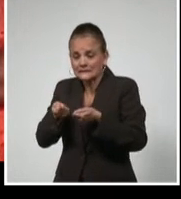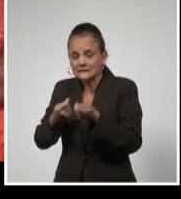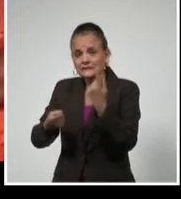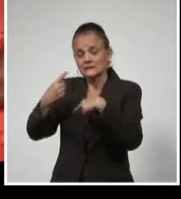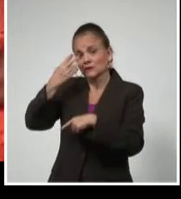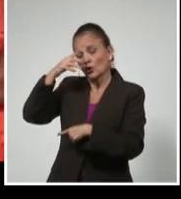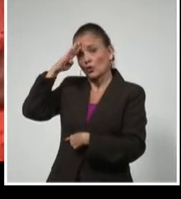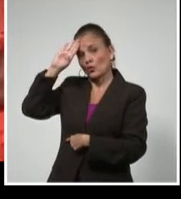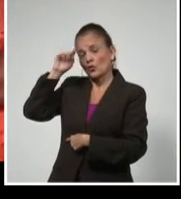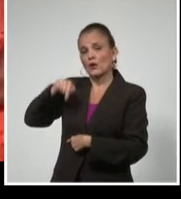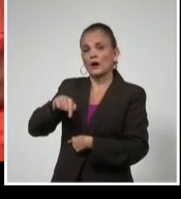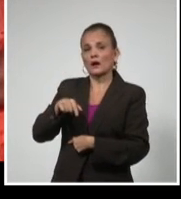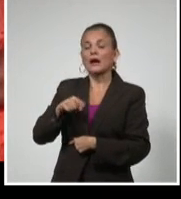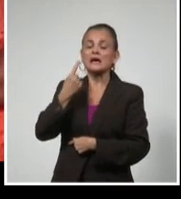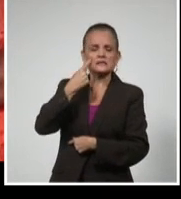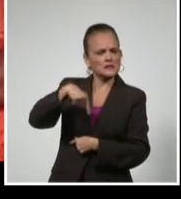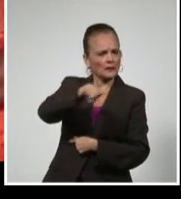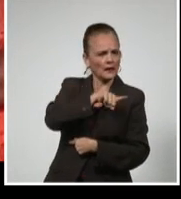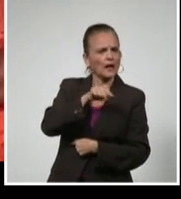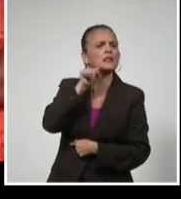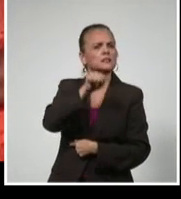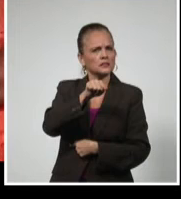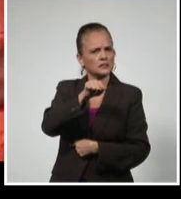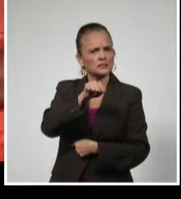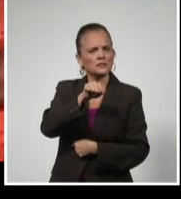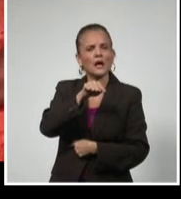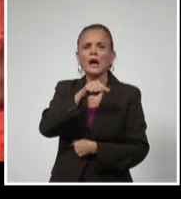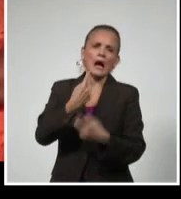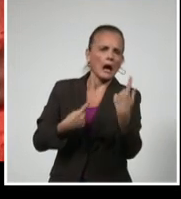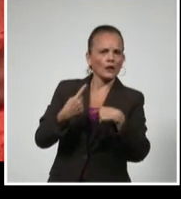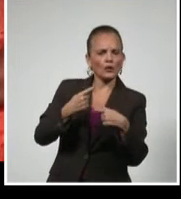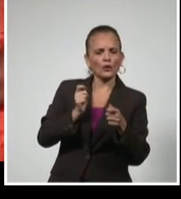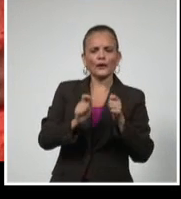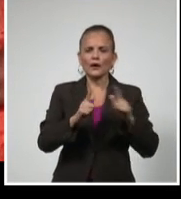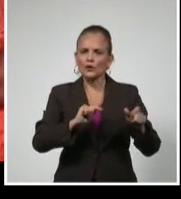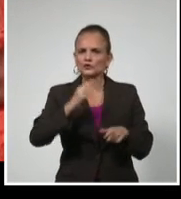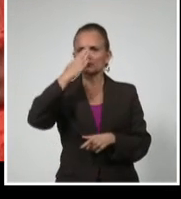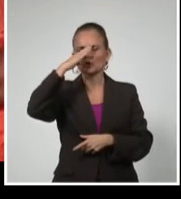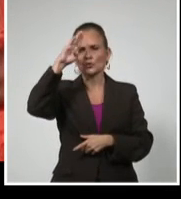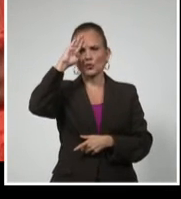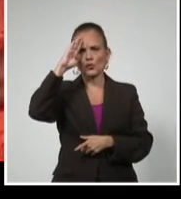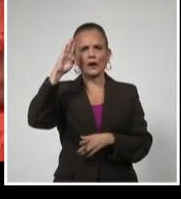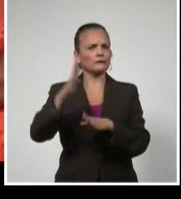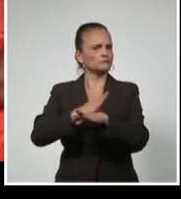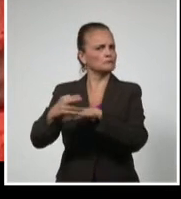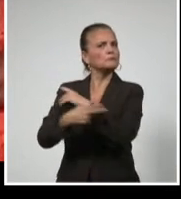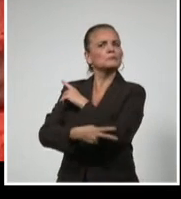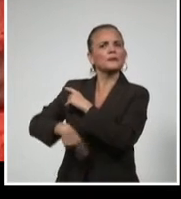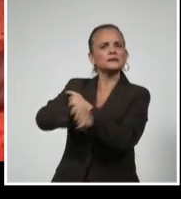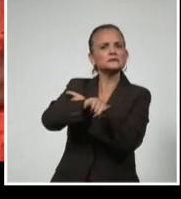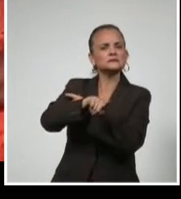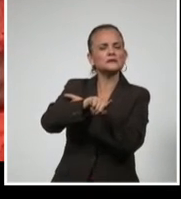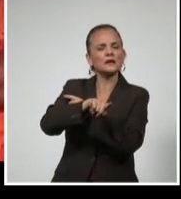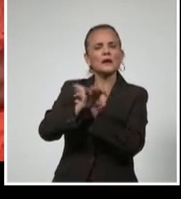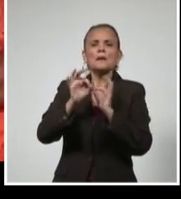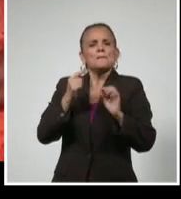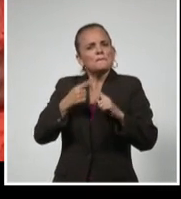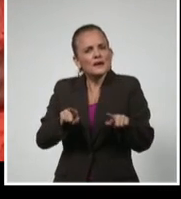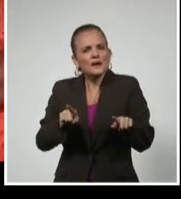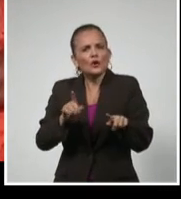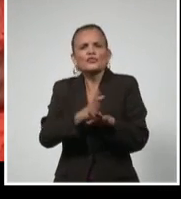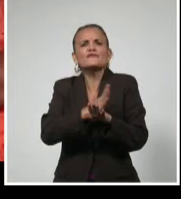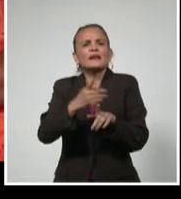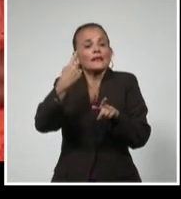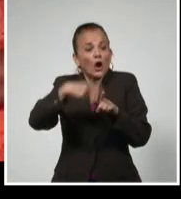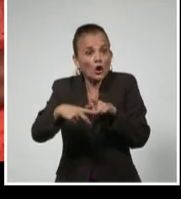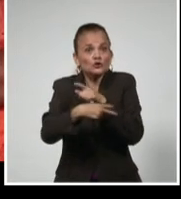de oportunidades de negocios al final y de potencialidades que tiene esta isla que son distintas a las que ofrecen incluso otros